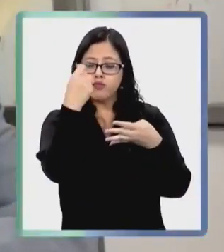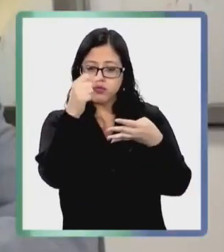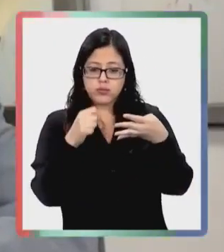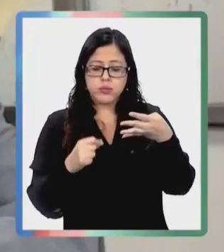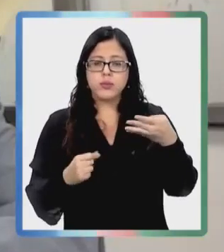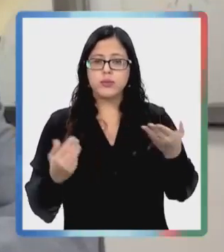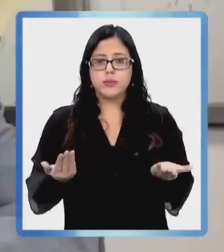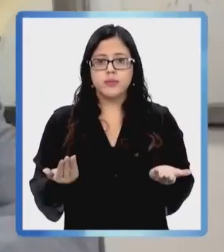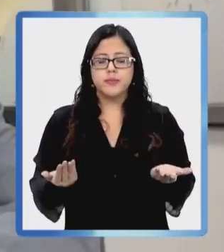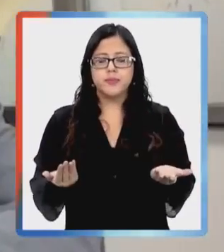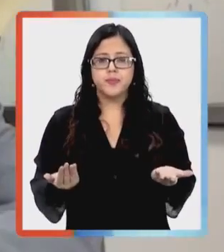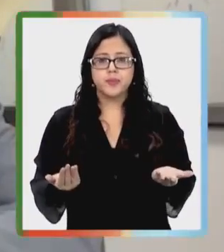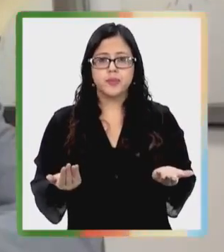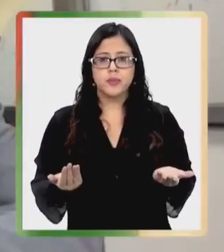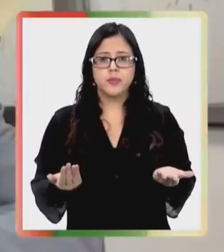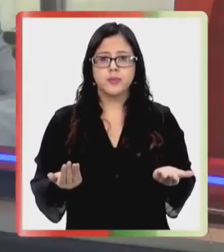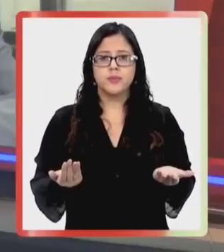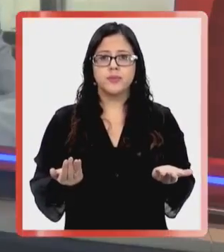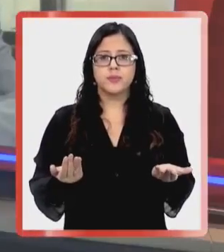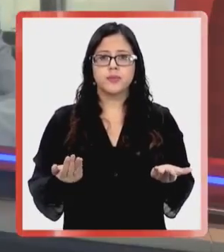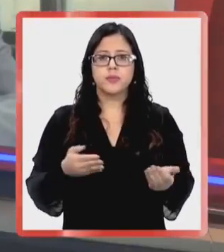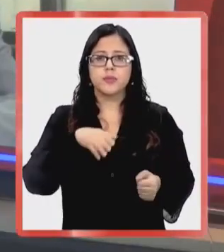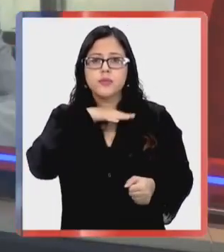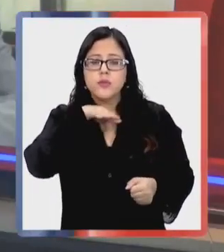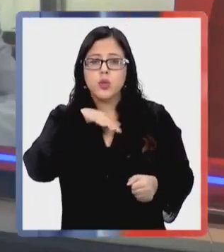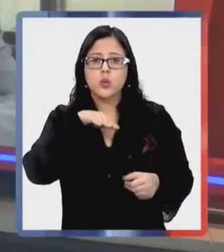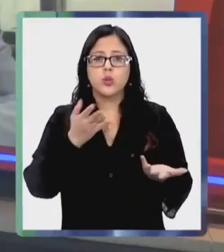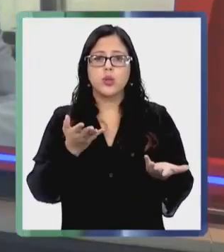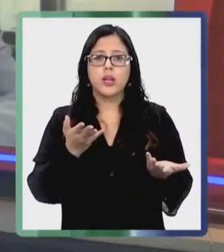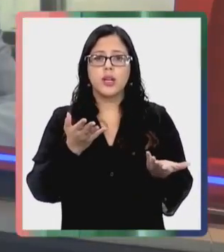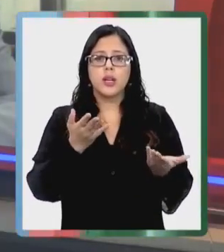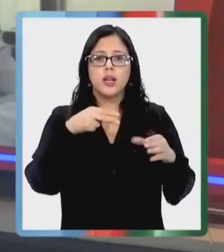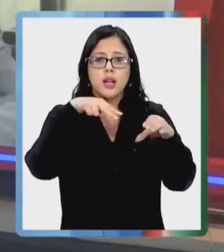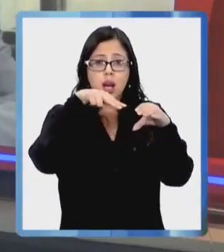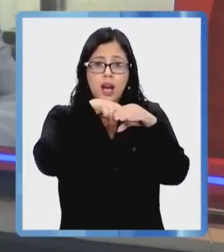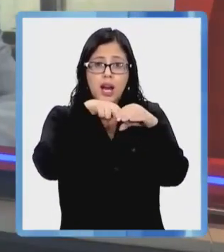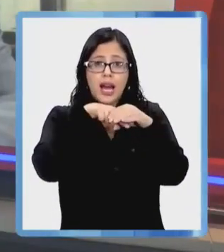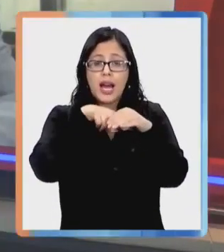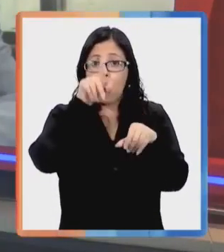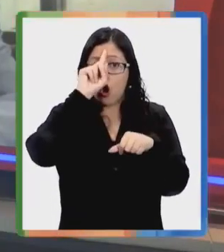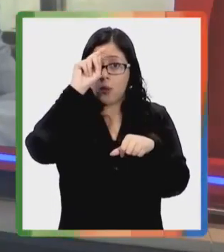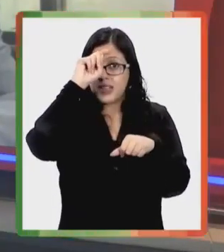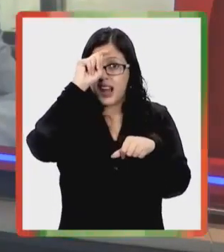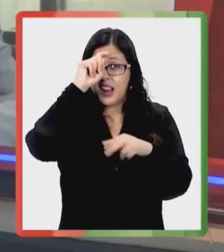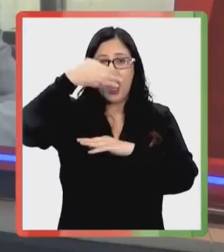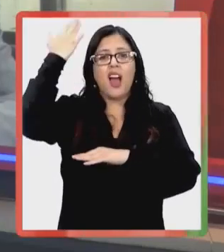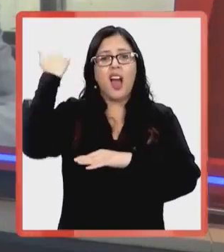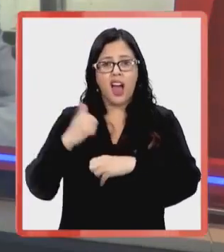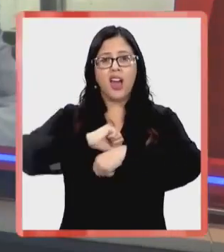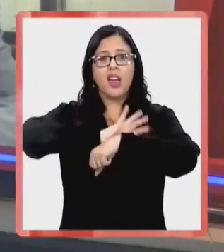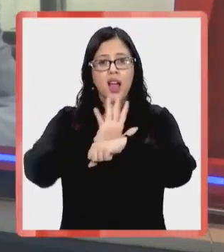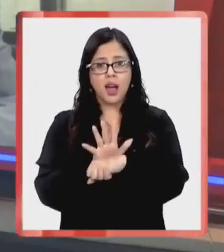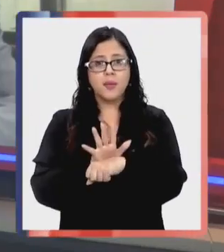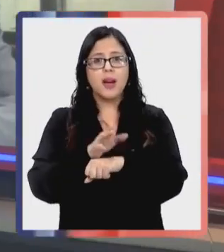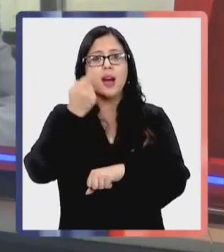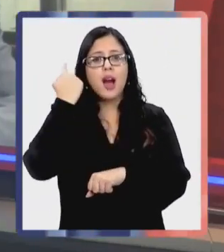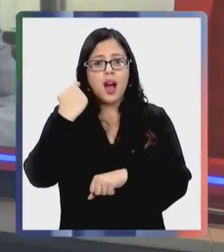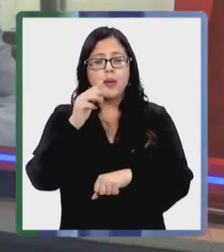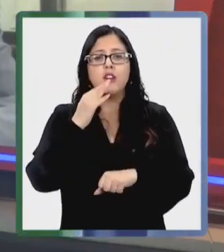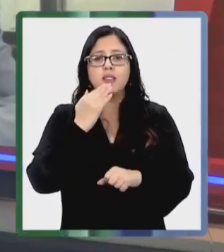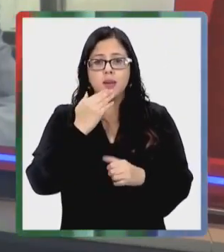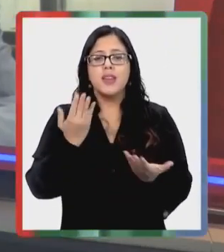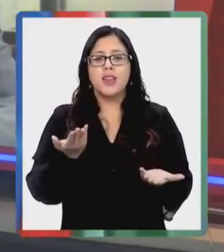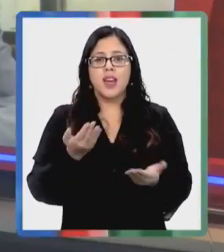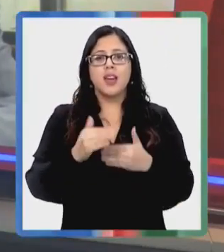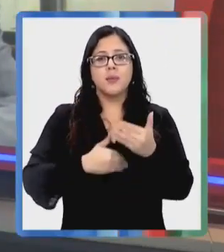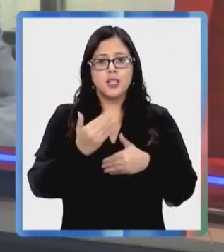que considera el uso de los pabellones en años prepandémicos, pero que creo que se aplica muy bien